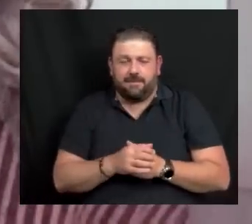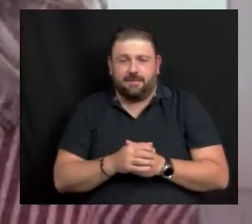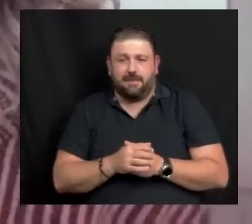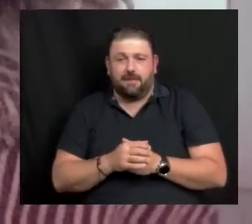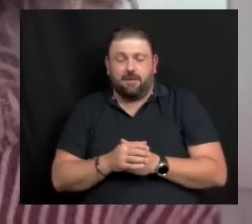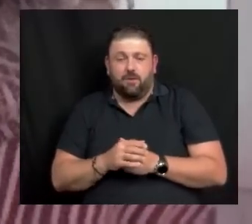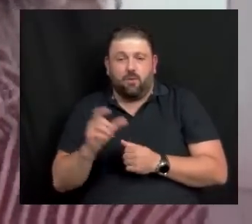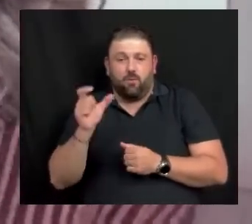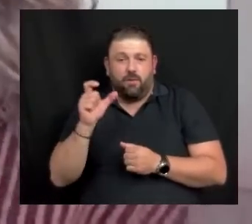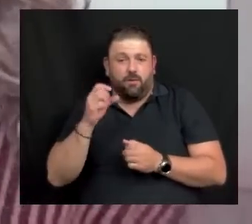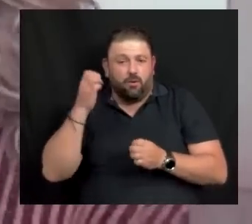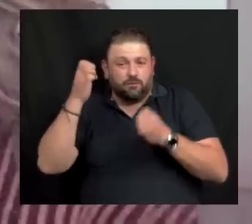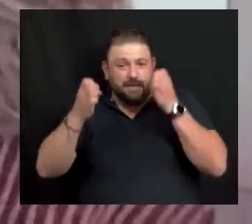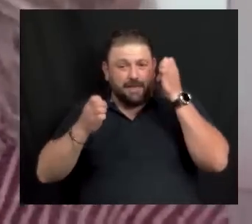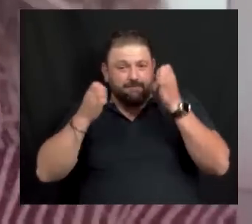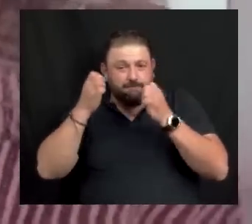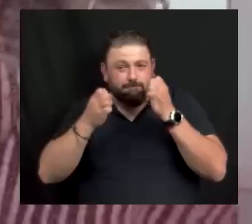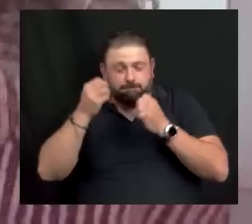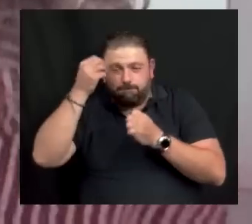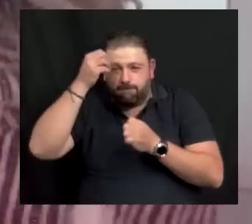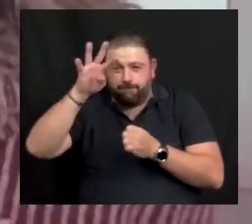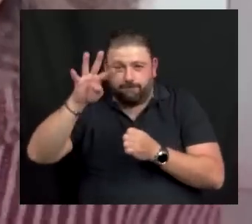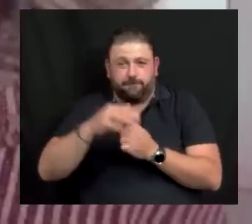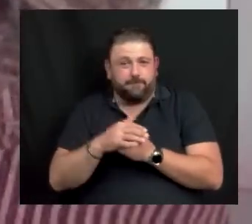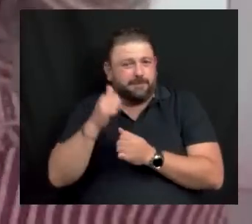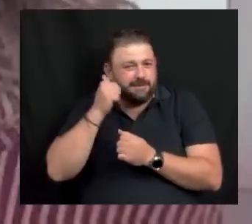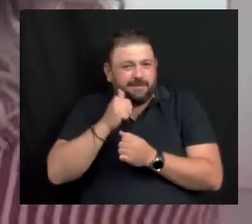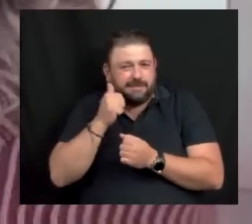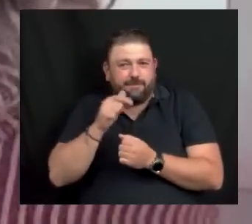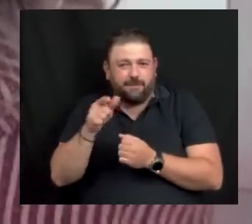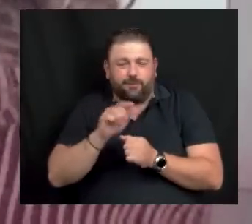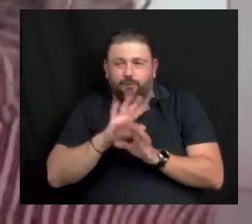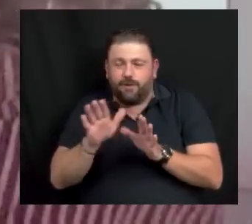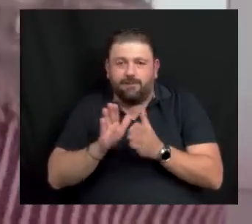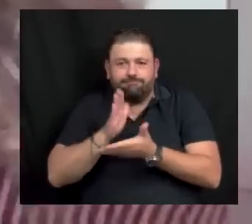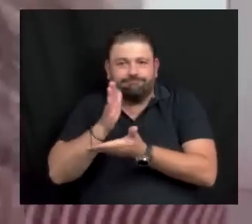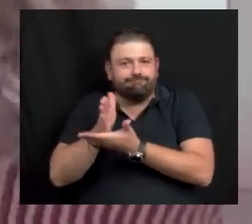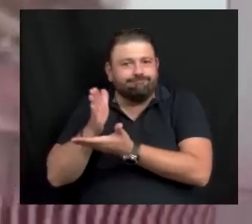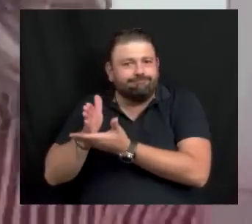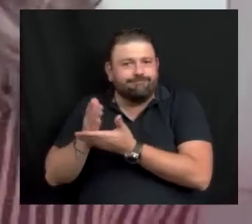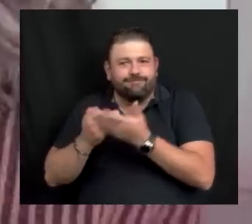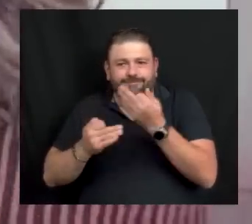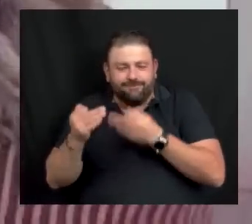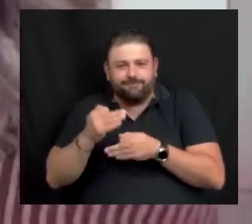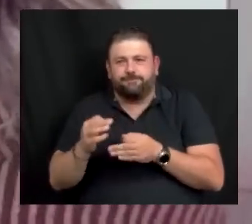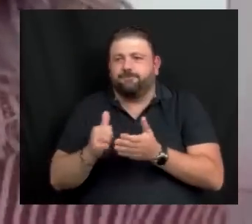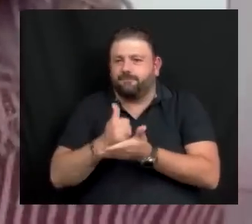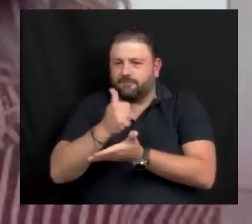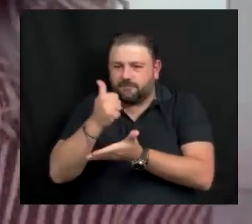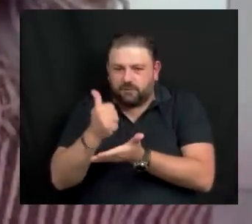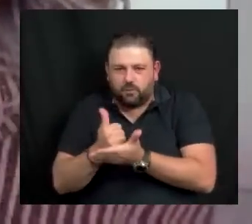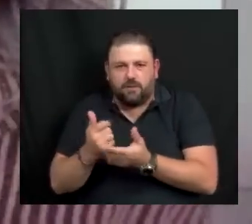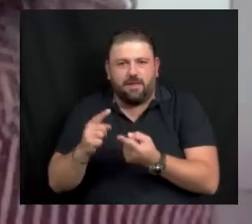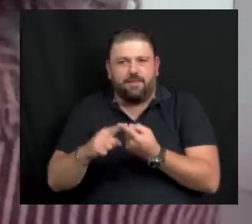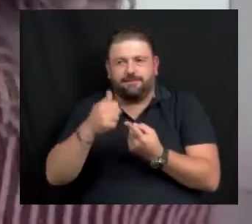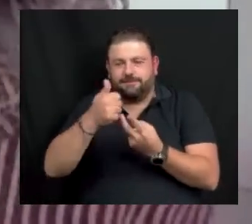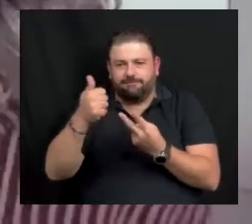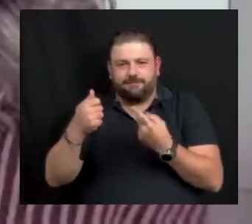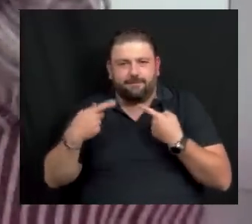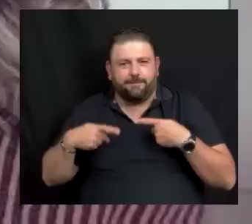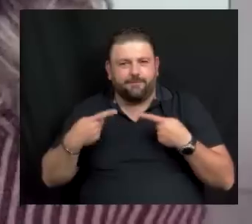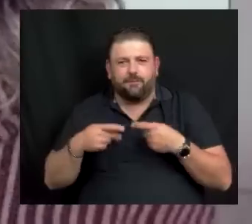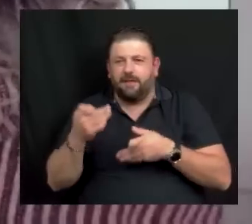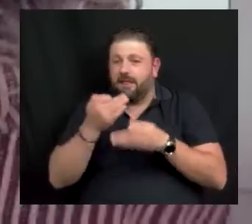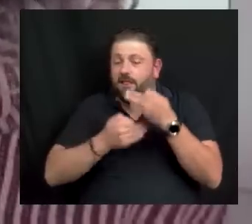eventos de OmniLife, los eventos oficiales, aparte de lo que ya hicimos en tu ciudad, en tus lugares,